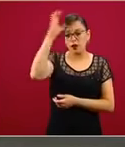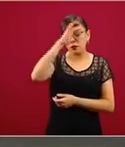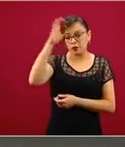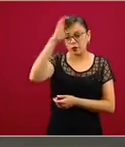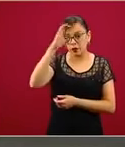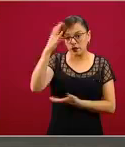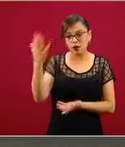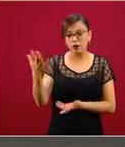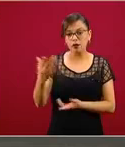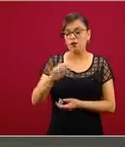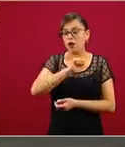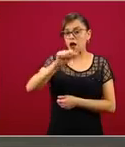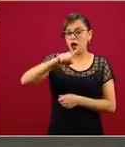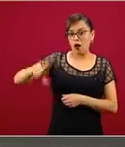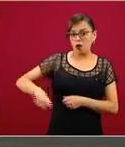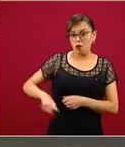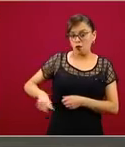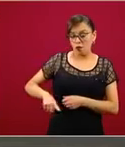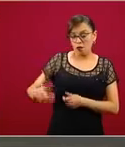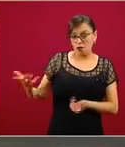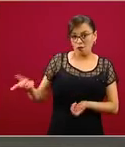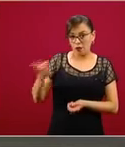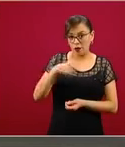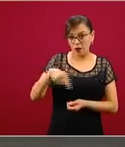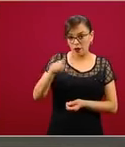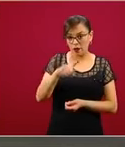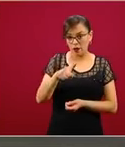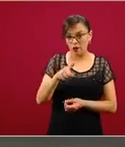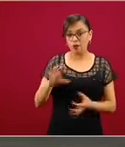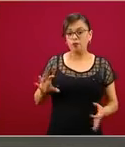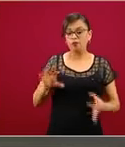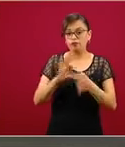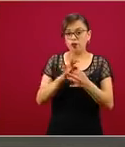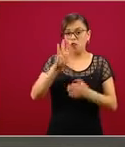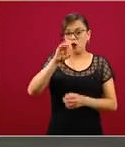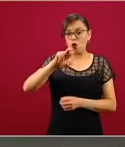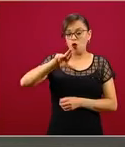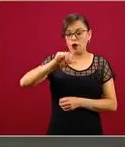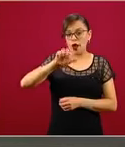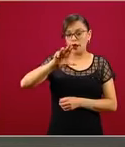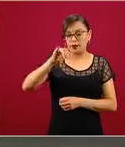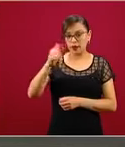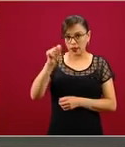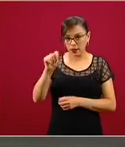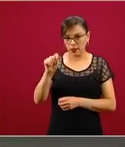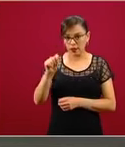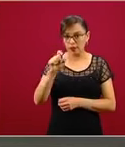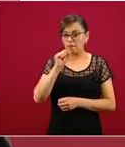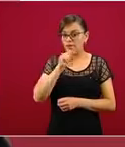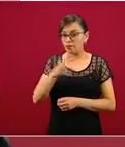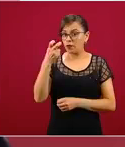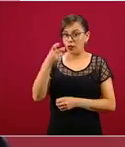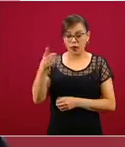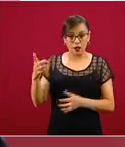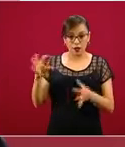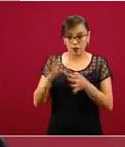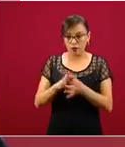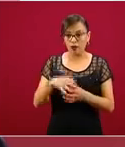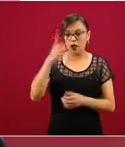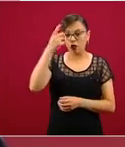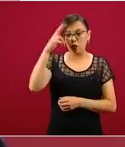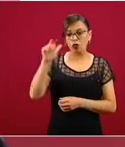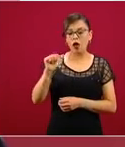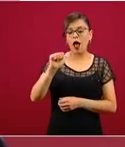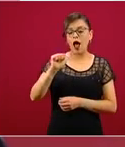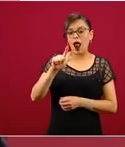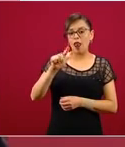centros públicos de investigación que coordina el CONACYT y el propio CONACYT, Consejo Nacional de Ciencia y Tecnología, la doctora Álvarez Builla,